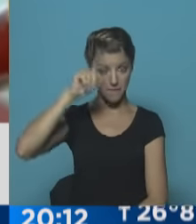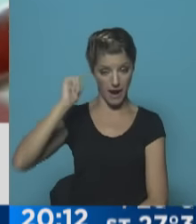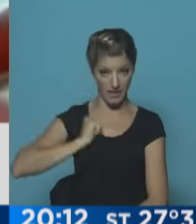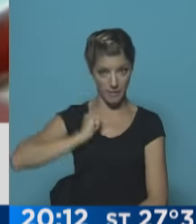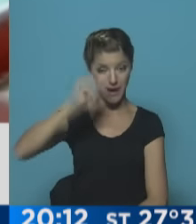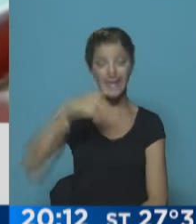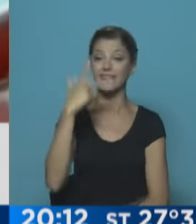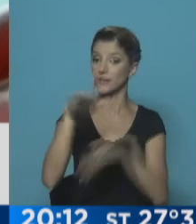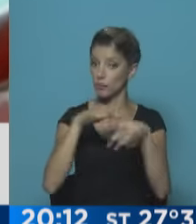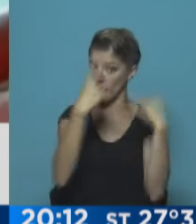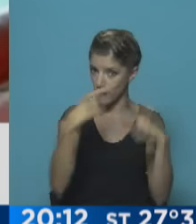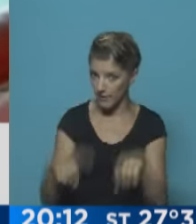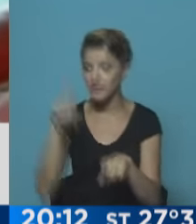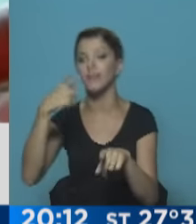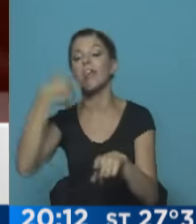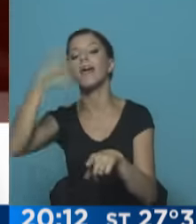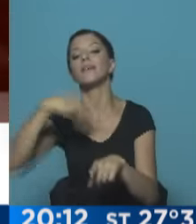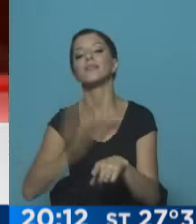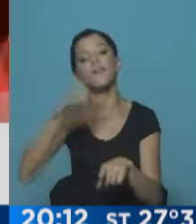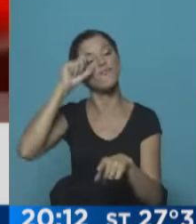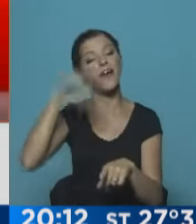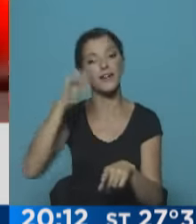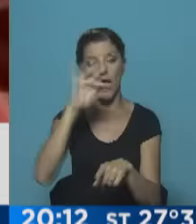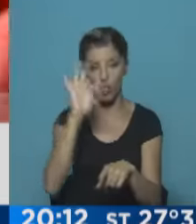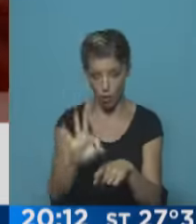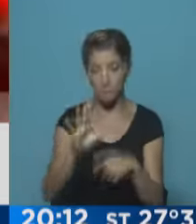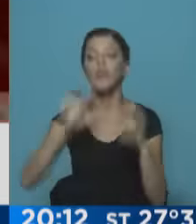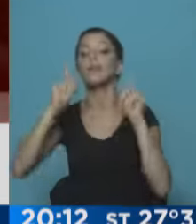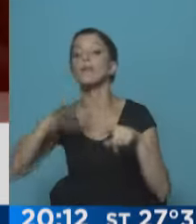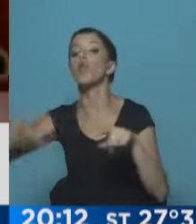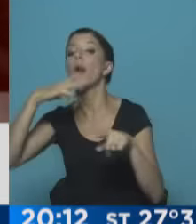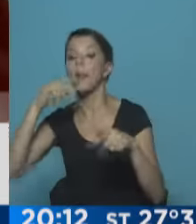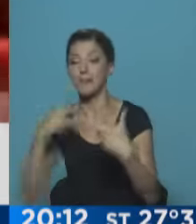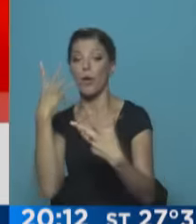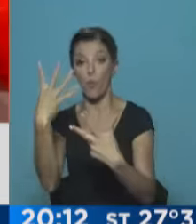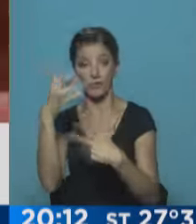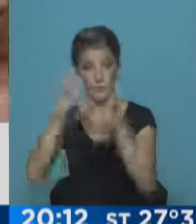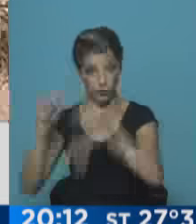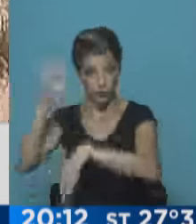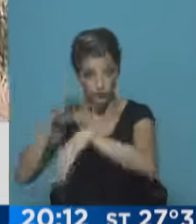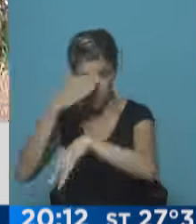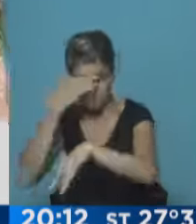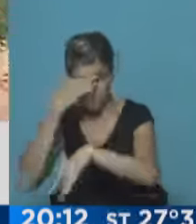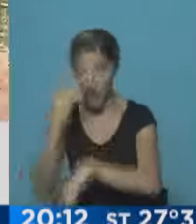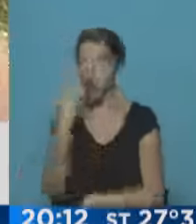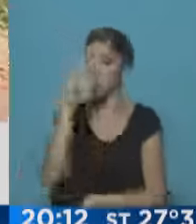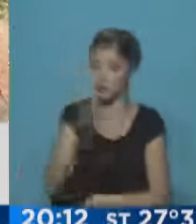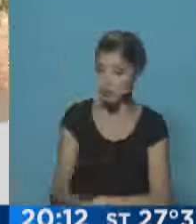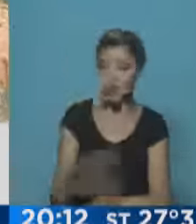casos, en San Fernando del Valle. En La Plata se confirmaron 4 casos. 2 niños de 9